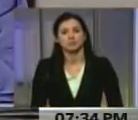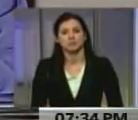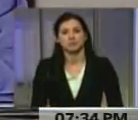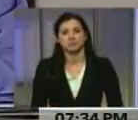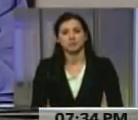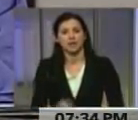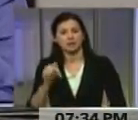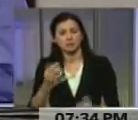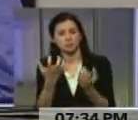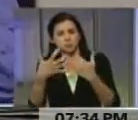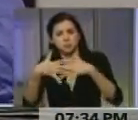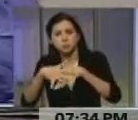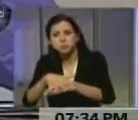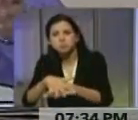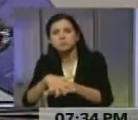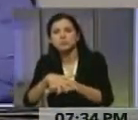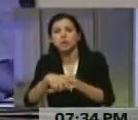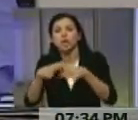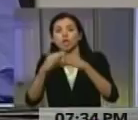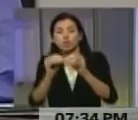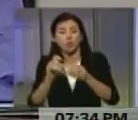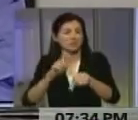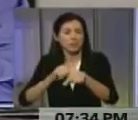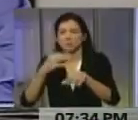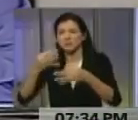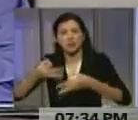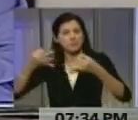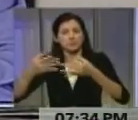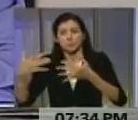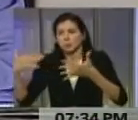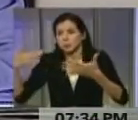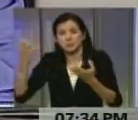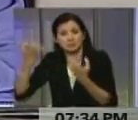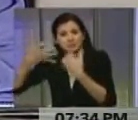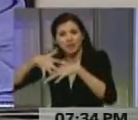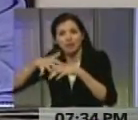donde se integre la creación de todos los tiempos, con